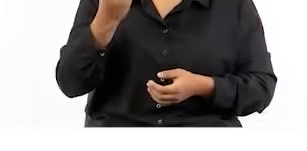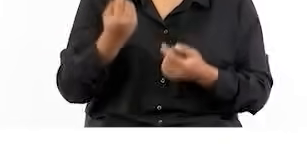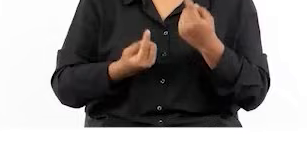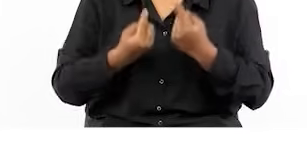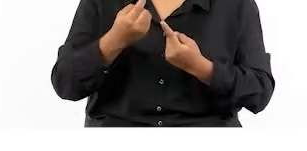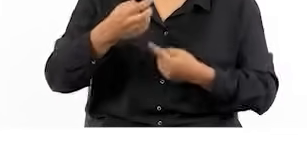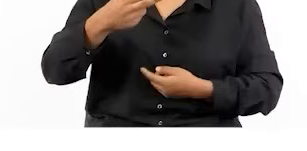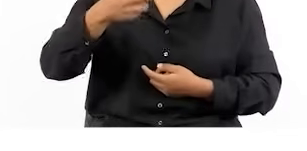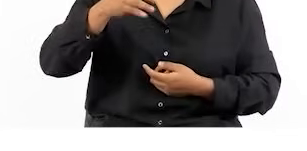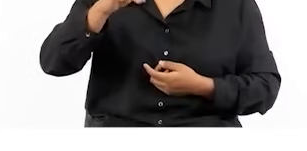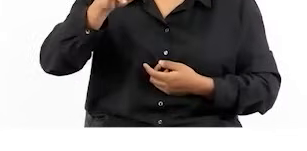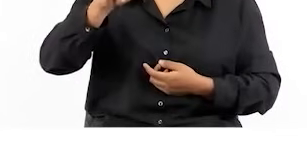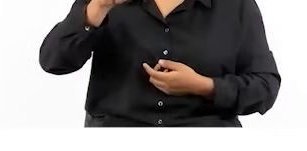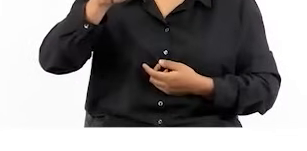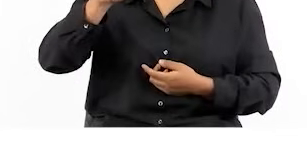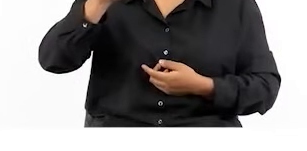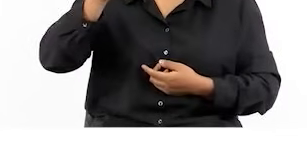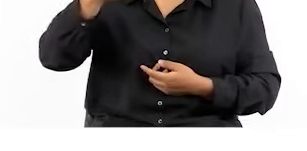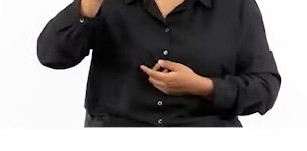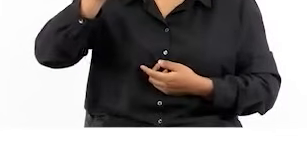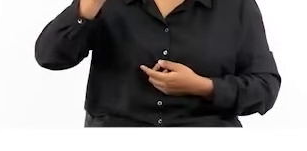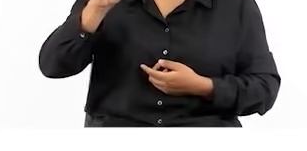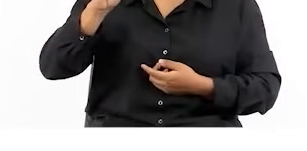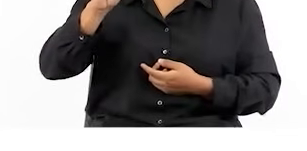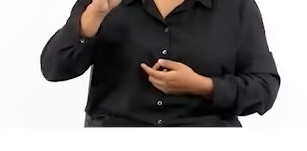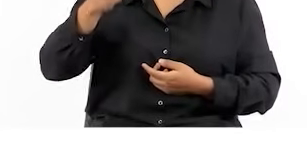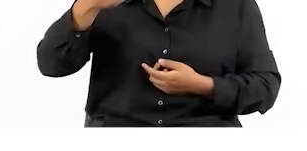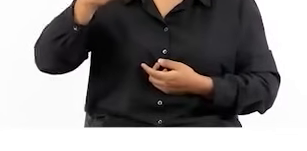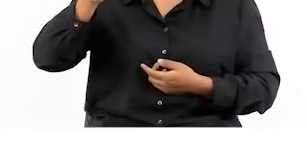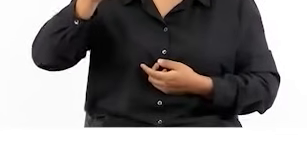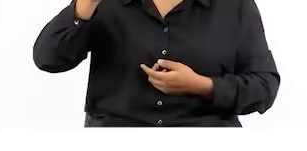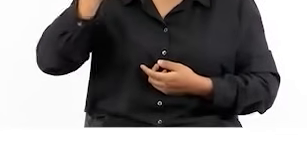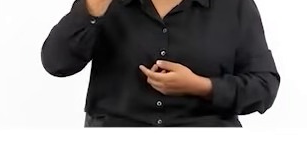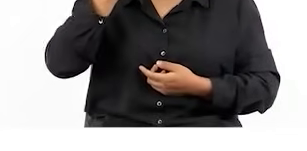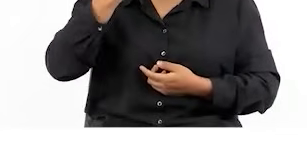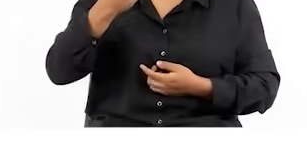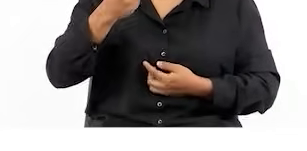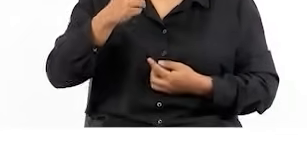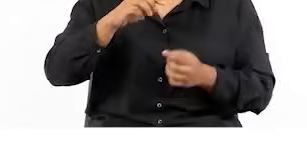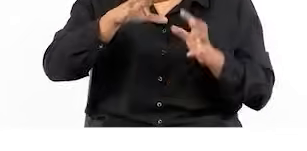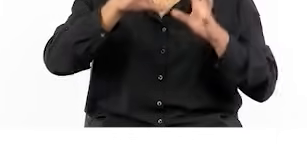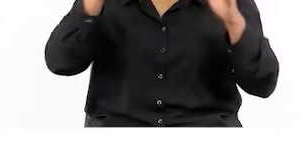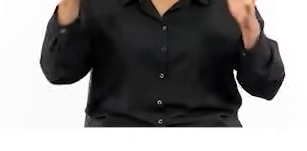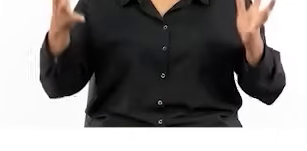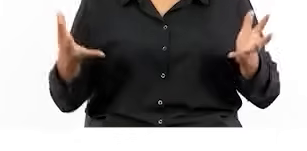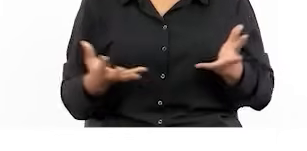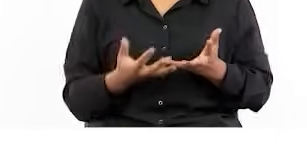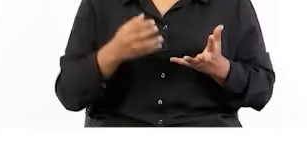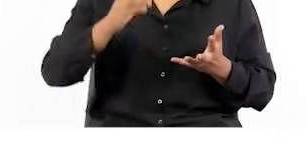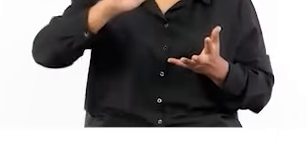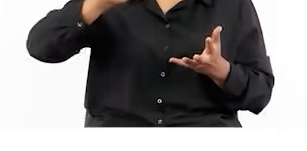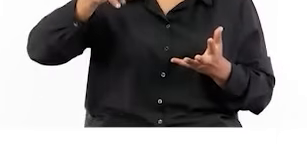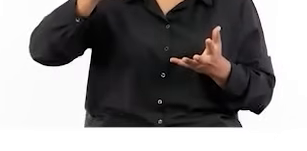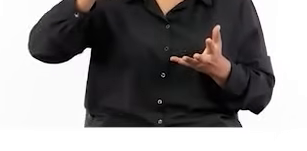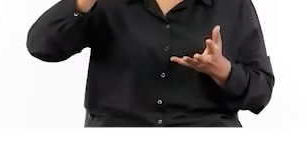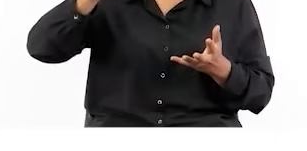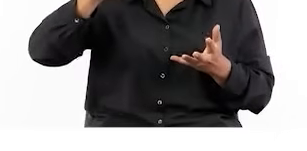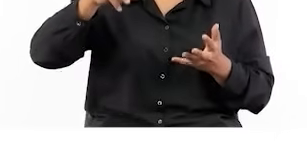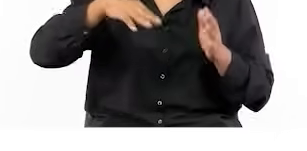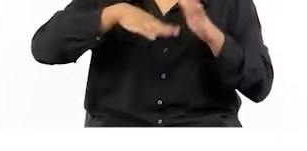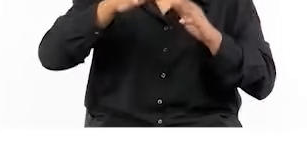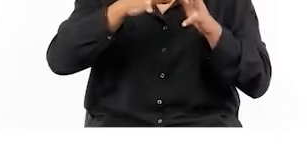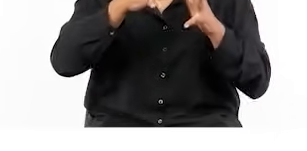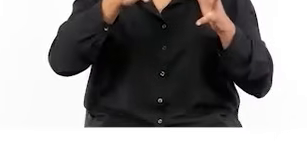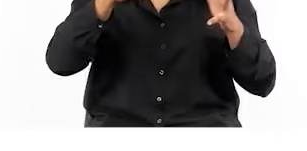agua. Los gases que los componen principalmente son el hidrógeno y el helio. Veamos el primero de ellos,